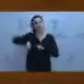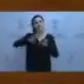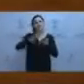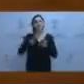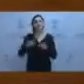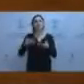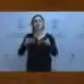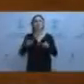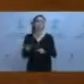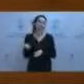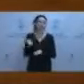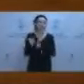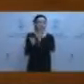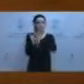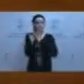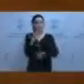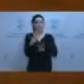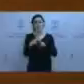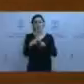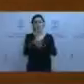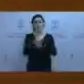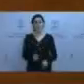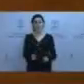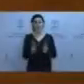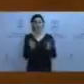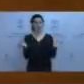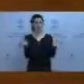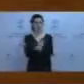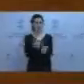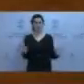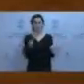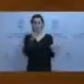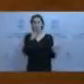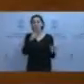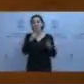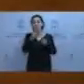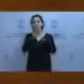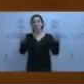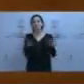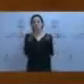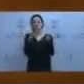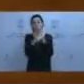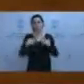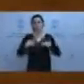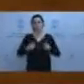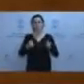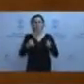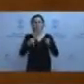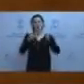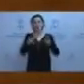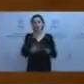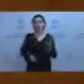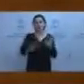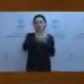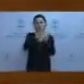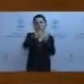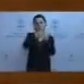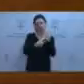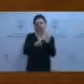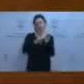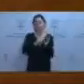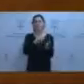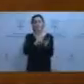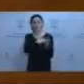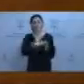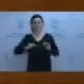panfleto político, que no aporta gran cosa, como ya le dije, habla de temas sociales y sanitarios, enumera las leyes, los planes que piensan poner en práctica,